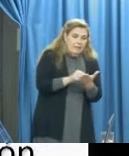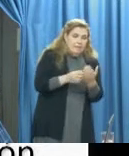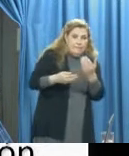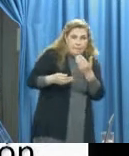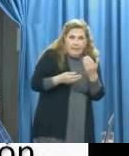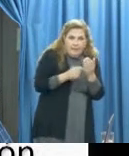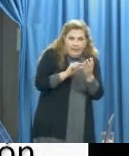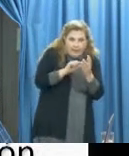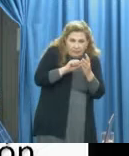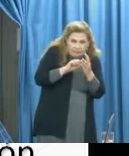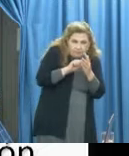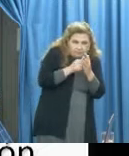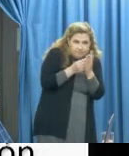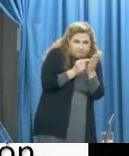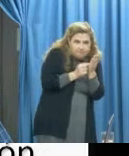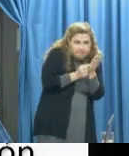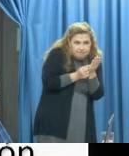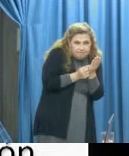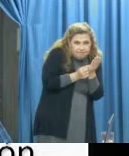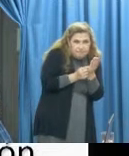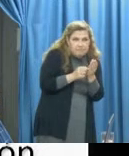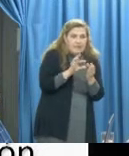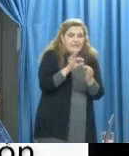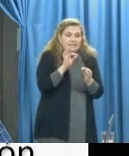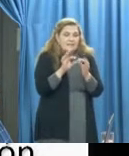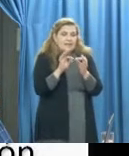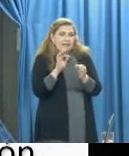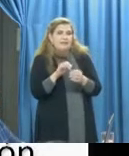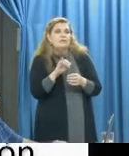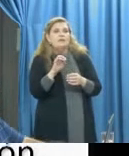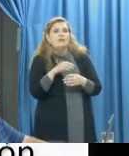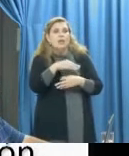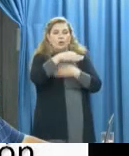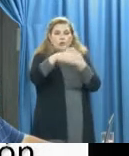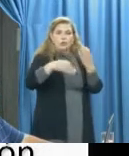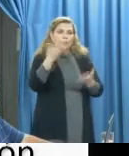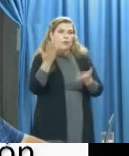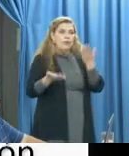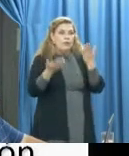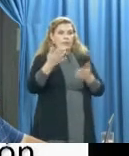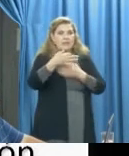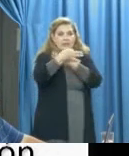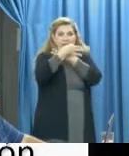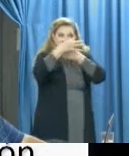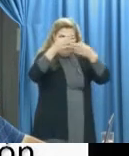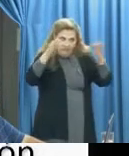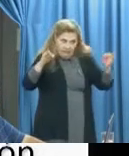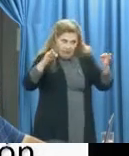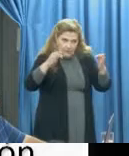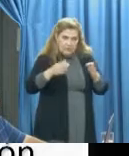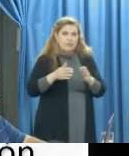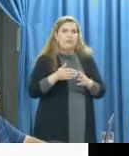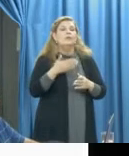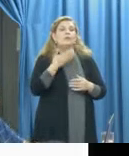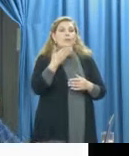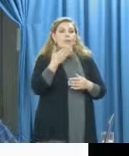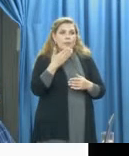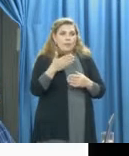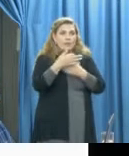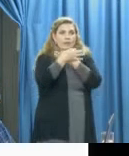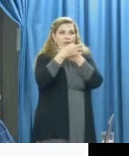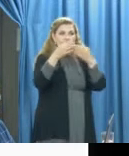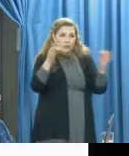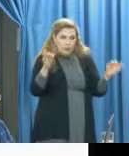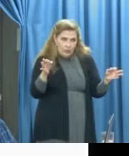todo depende de la información y qué hacemos con la información. Tenemos que estar bien informados y tiene que ser diagnósticos muy